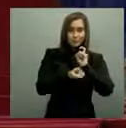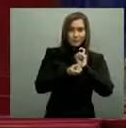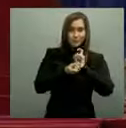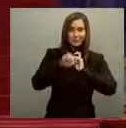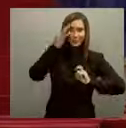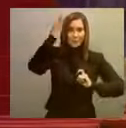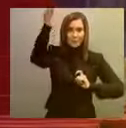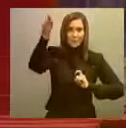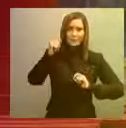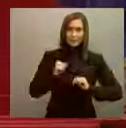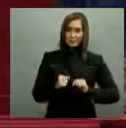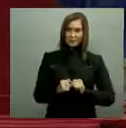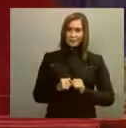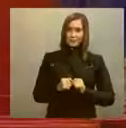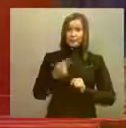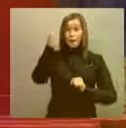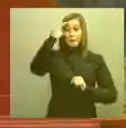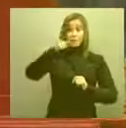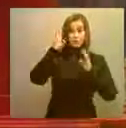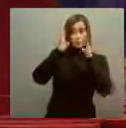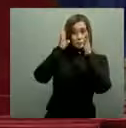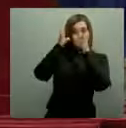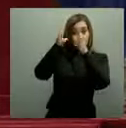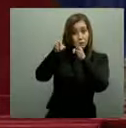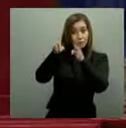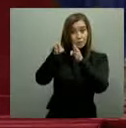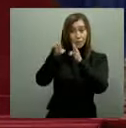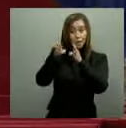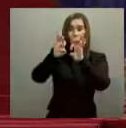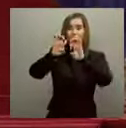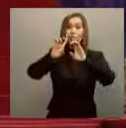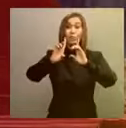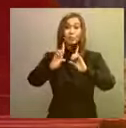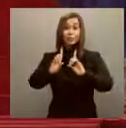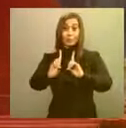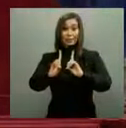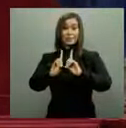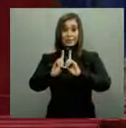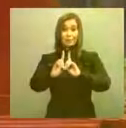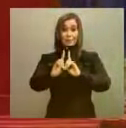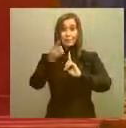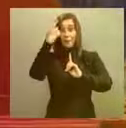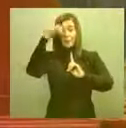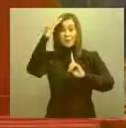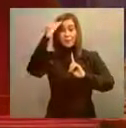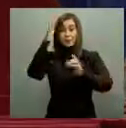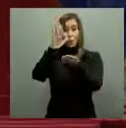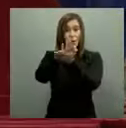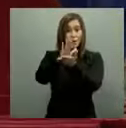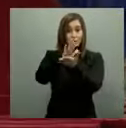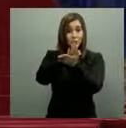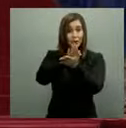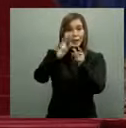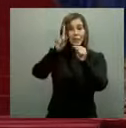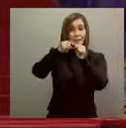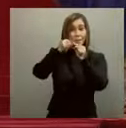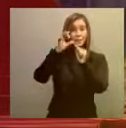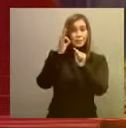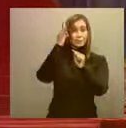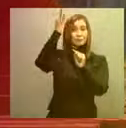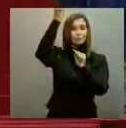damos tanta importancia a la educación, porque sabemos que en la escuela de hoy se define el país que seremos. Cuando llegamos al